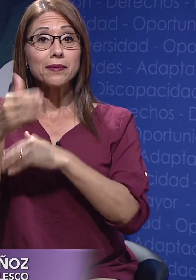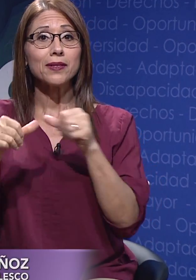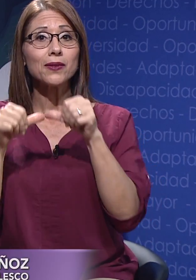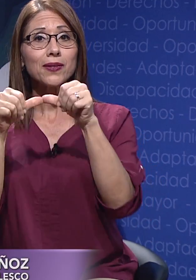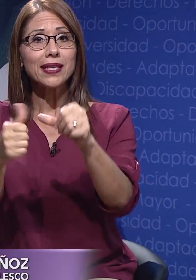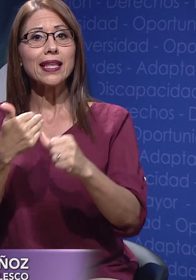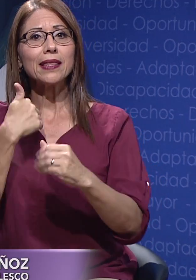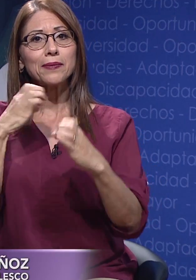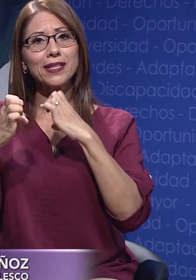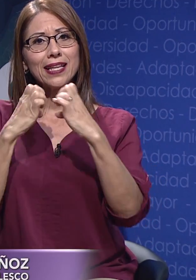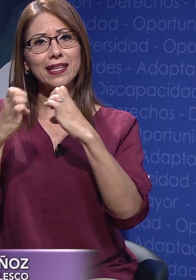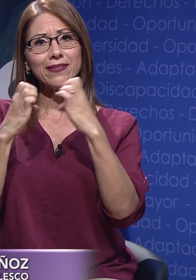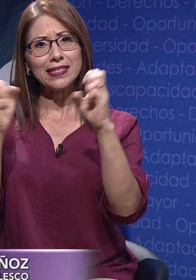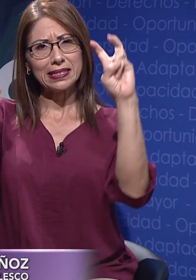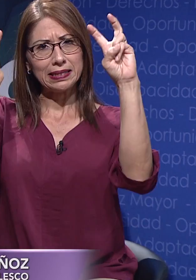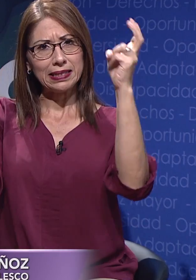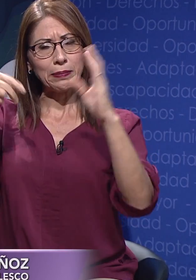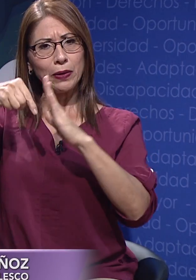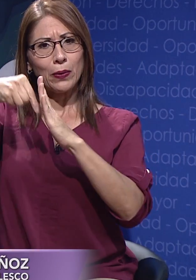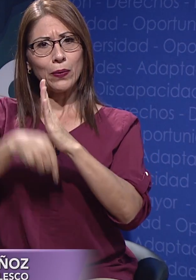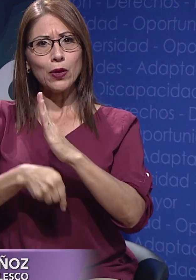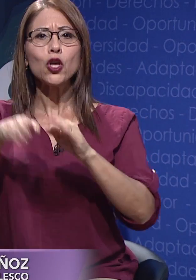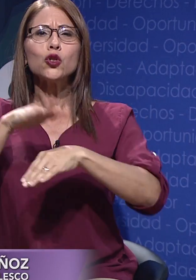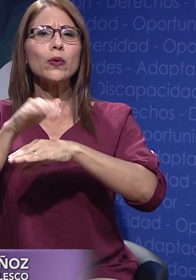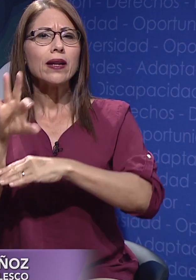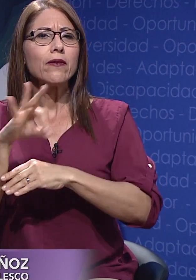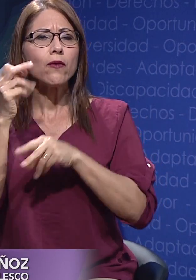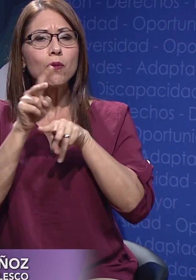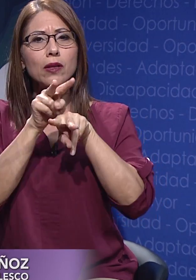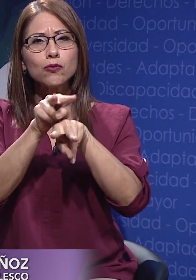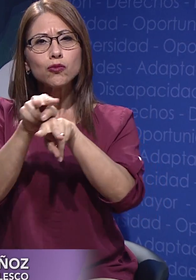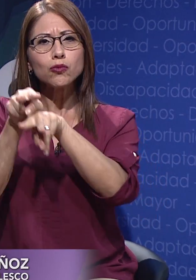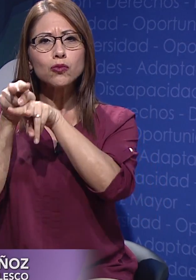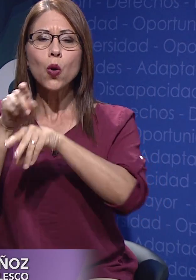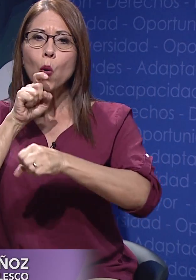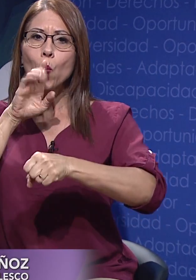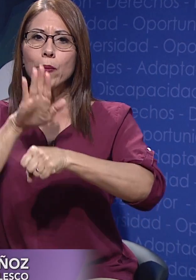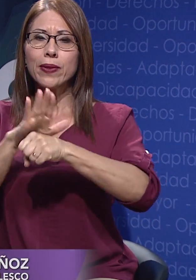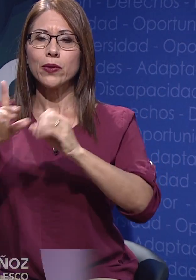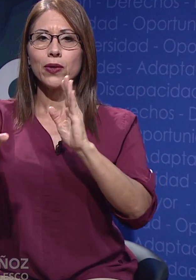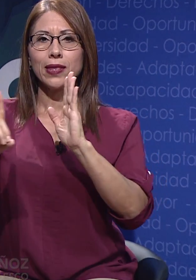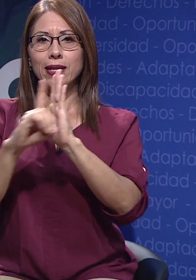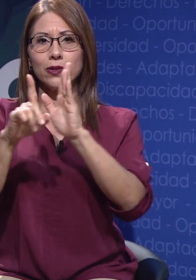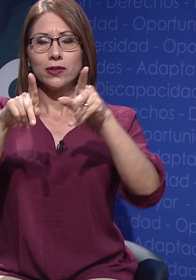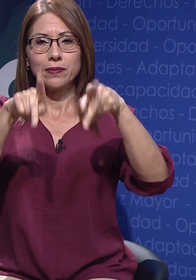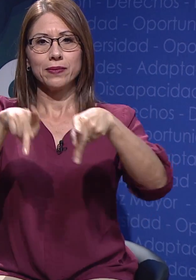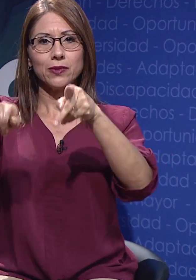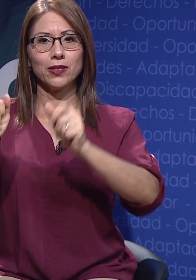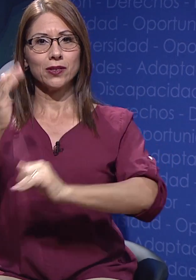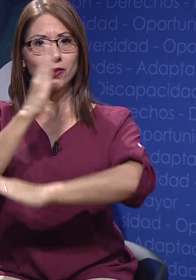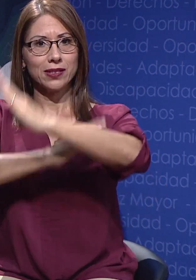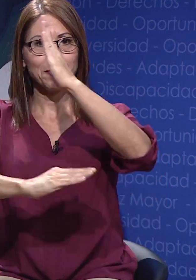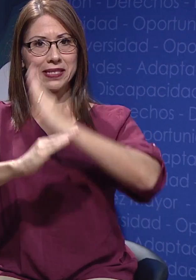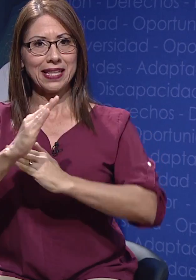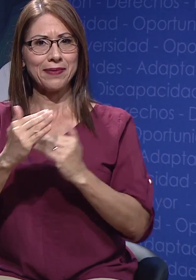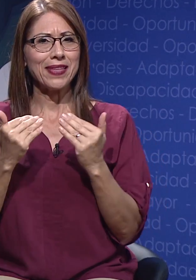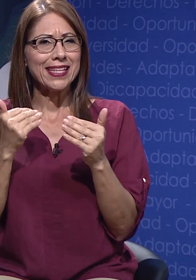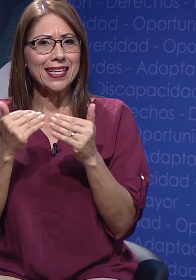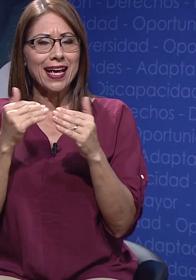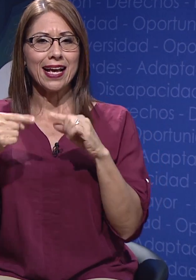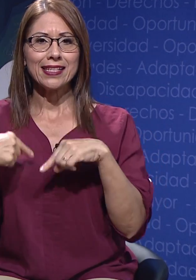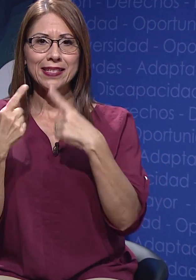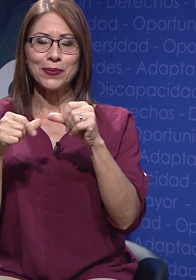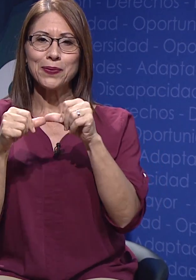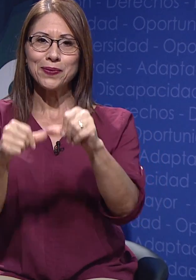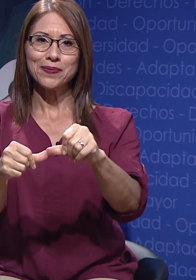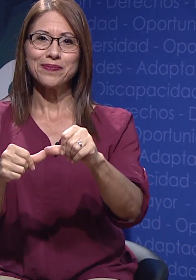regresar tendremos nuestra entrevista de fondo sobre el mecanismo de supervisión del cumplimiento de los derechos de las personas con discapacidad.